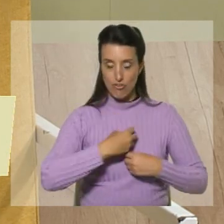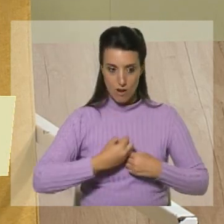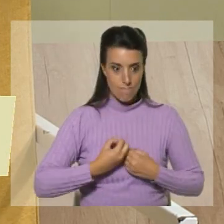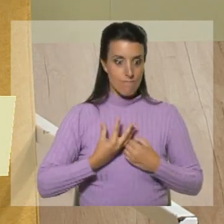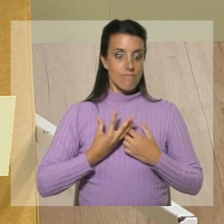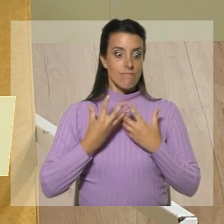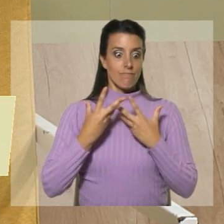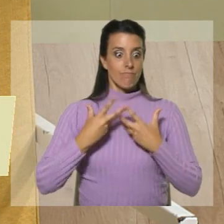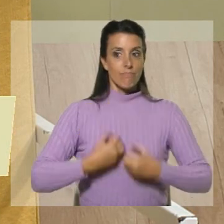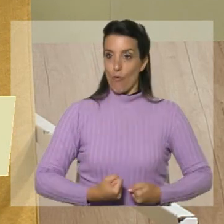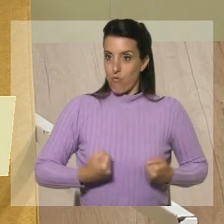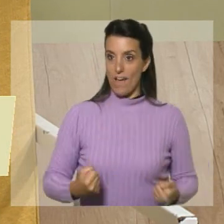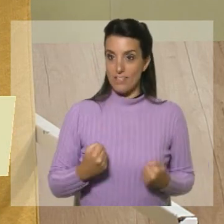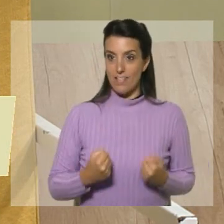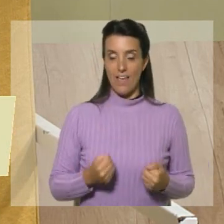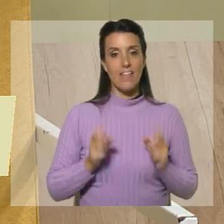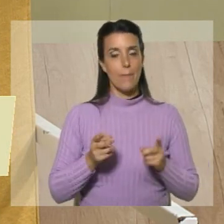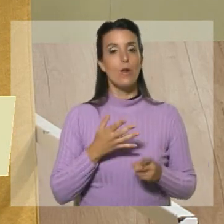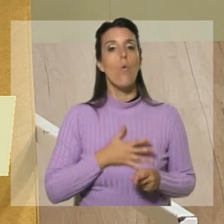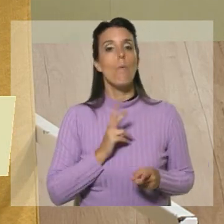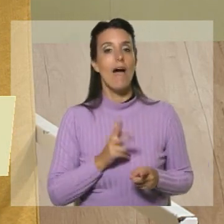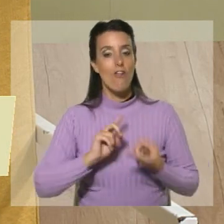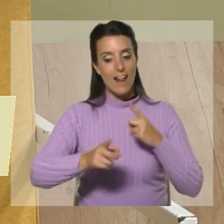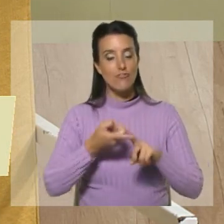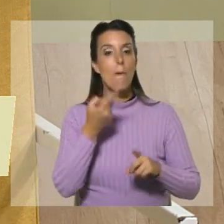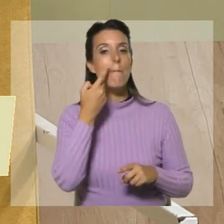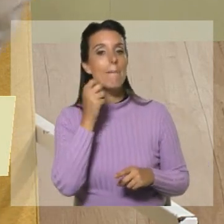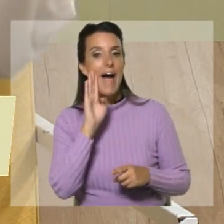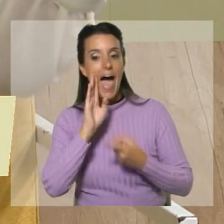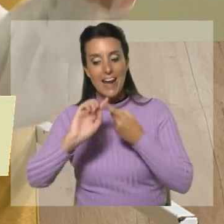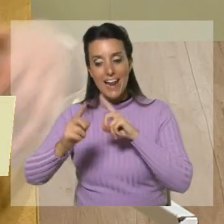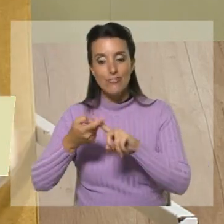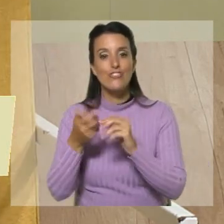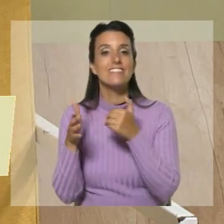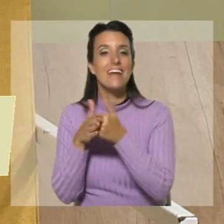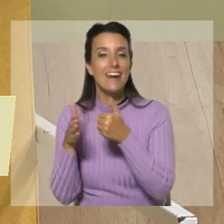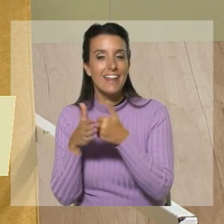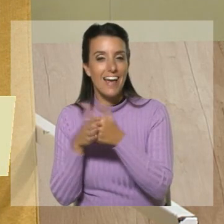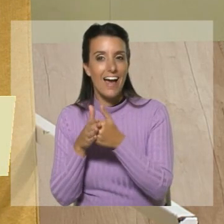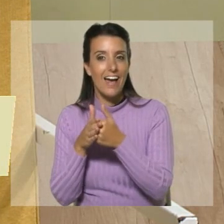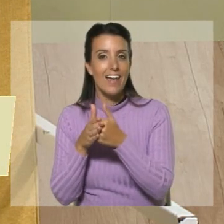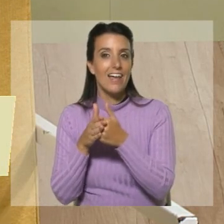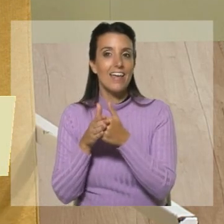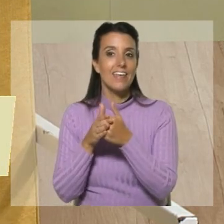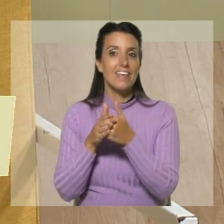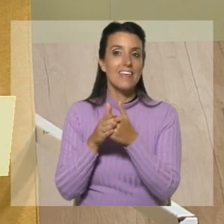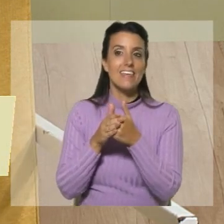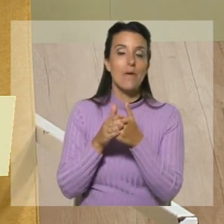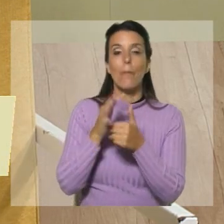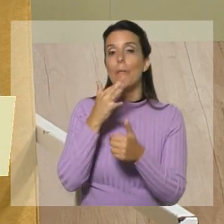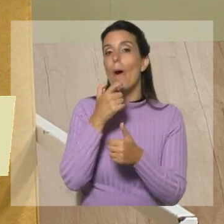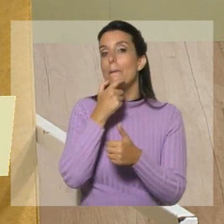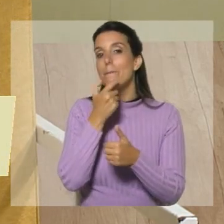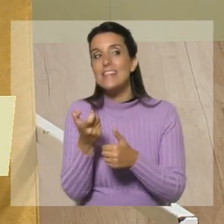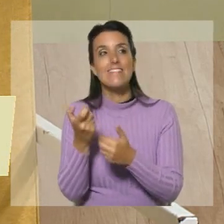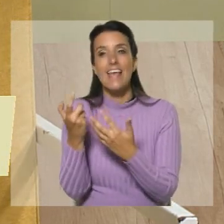historia súper humana, es como decís vos, el vínculo con su papá, que está ahí cerca y le ofrece pizza casera y